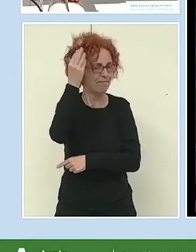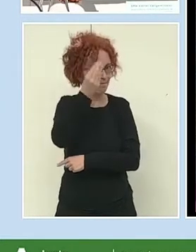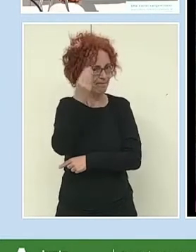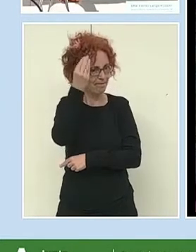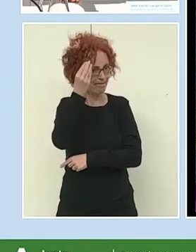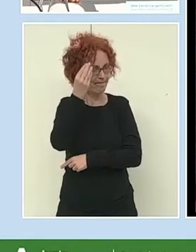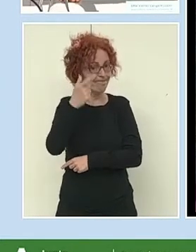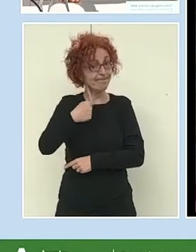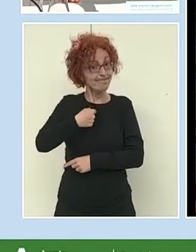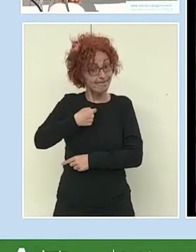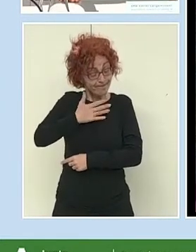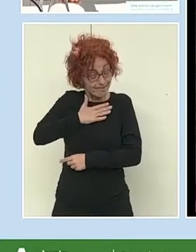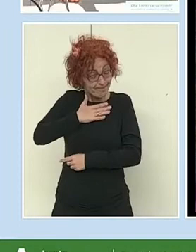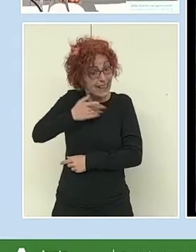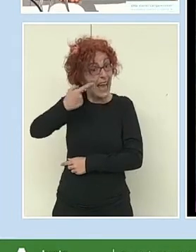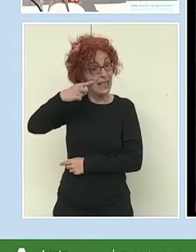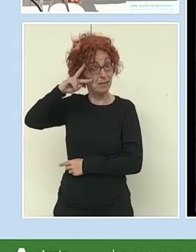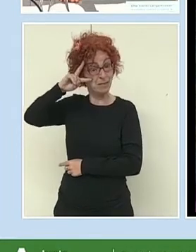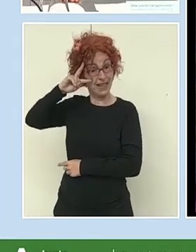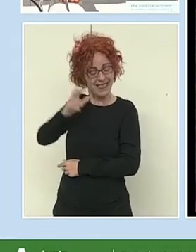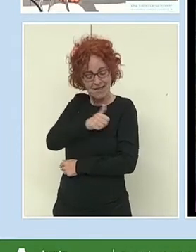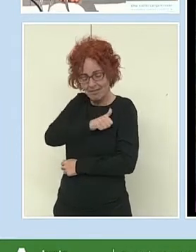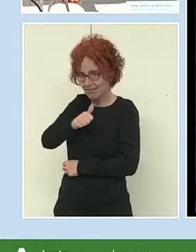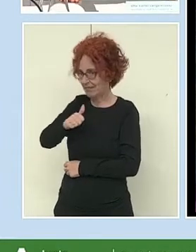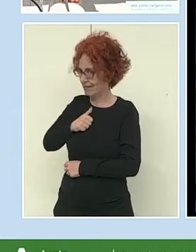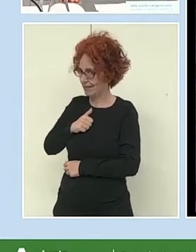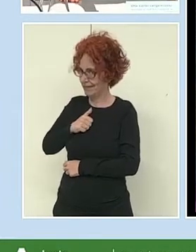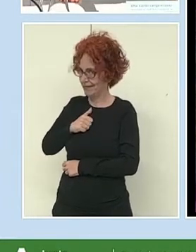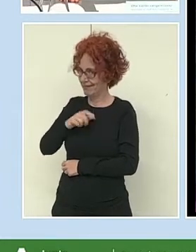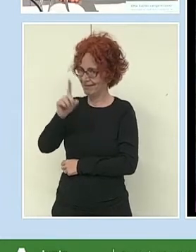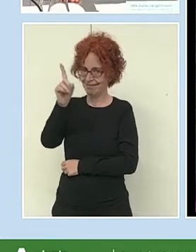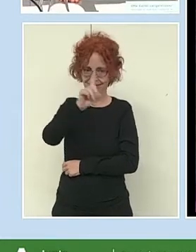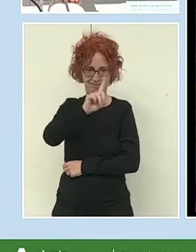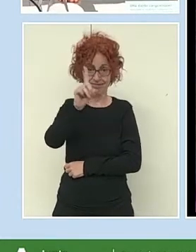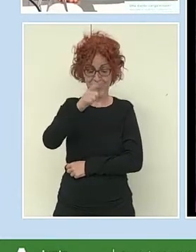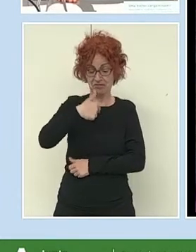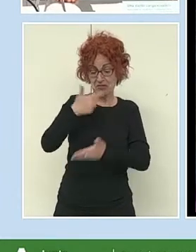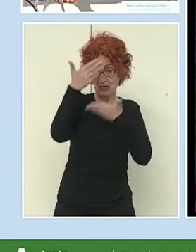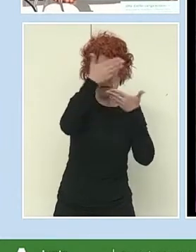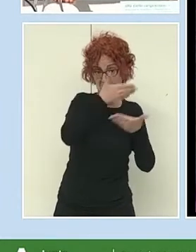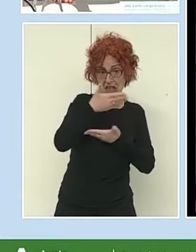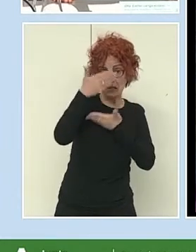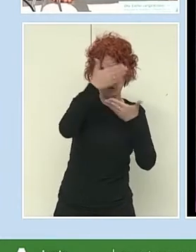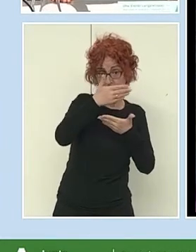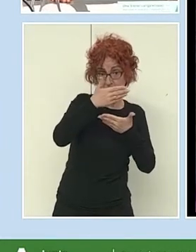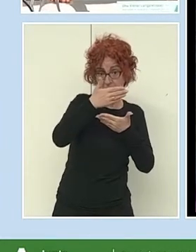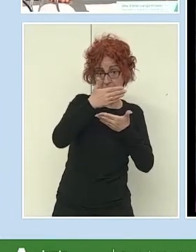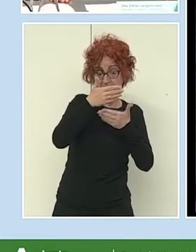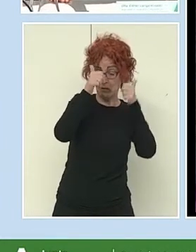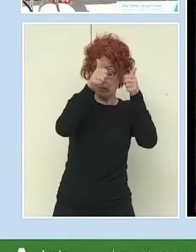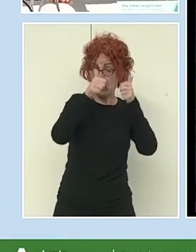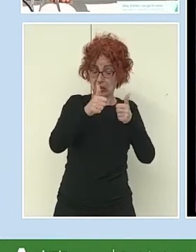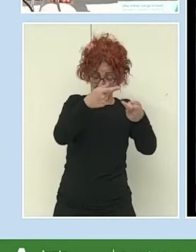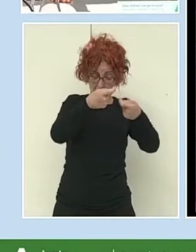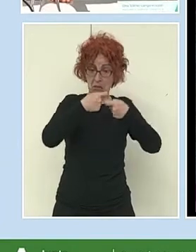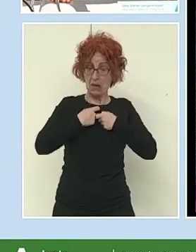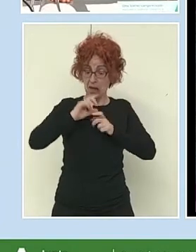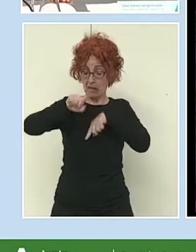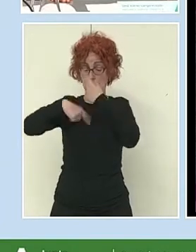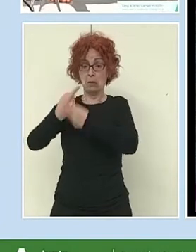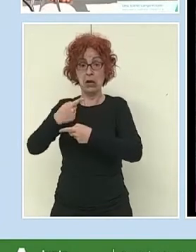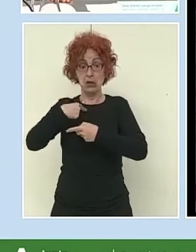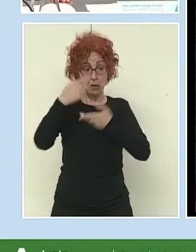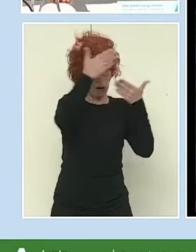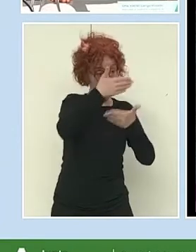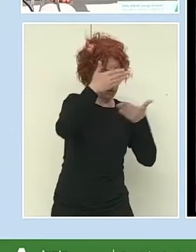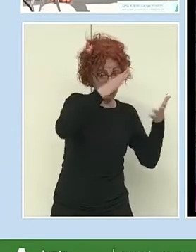A mí mi experiencia me dice claramente que no, porque yo, pese a que yo soy titulada